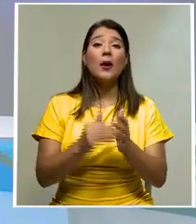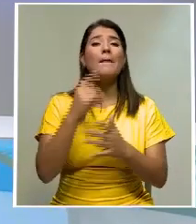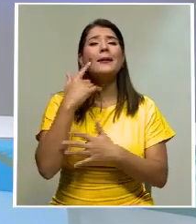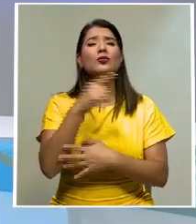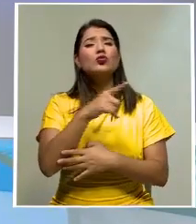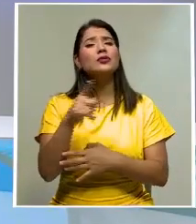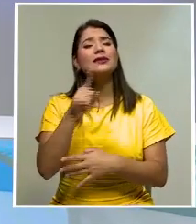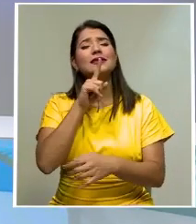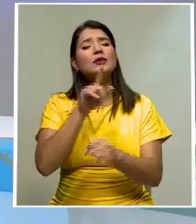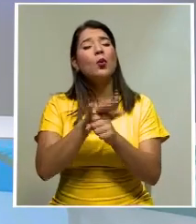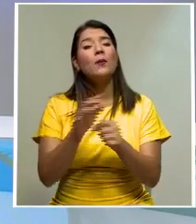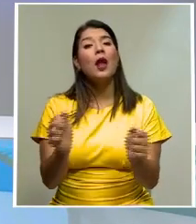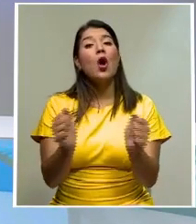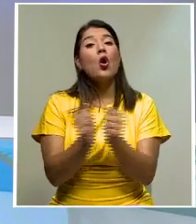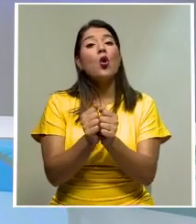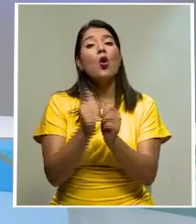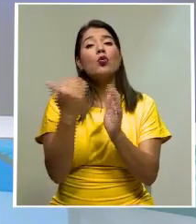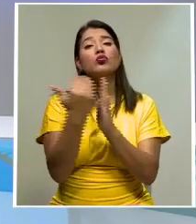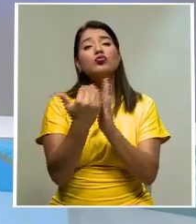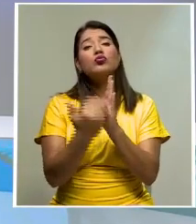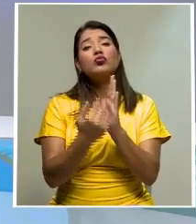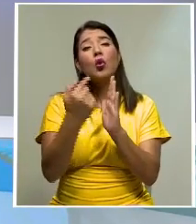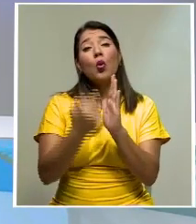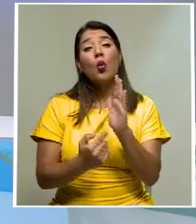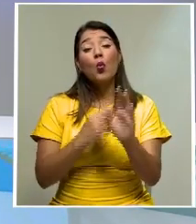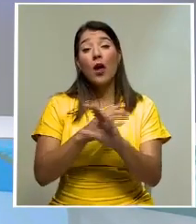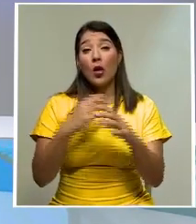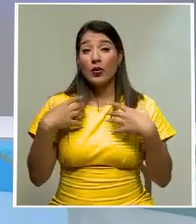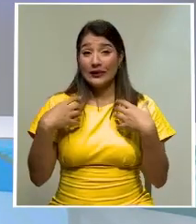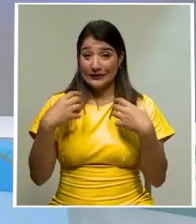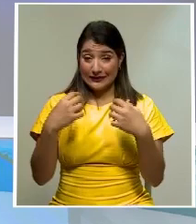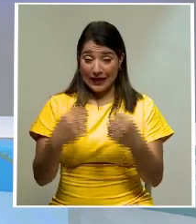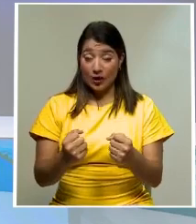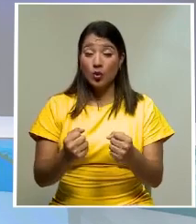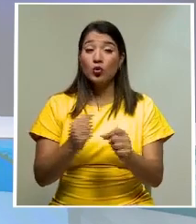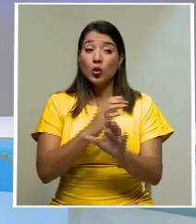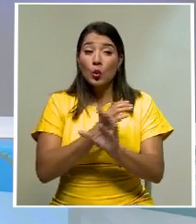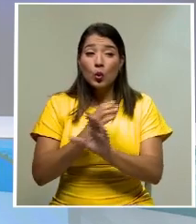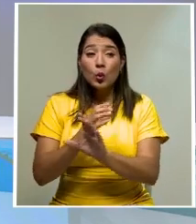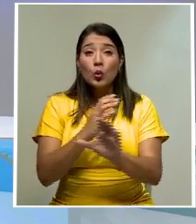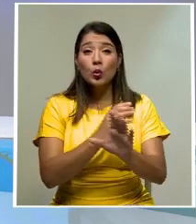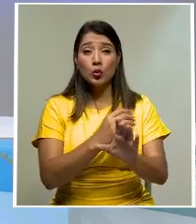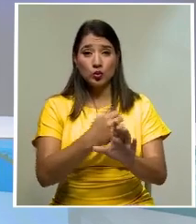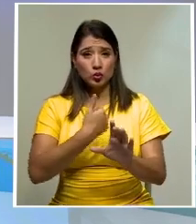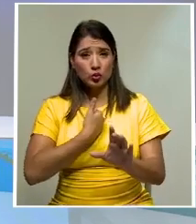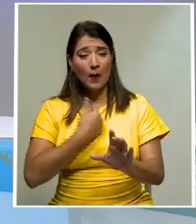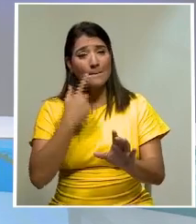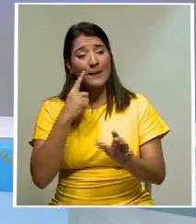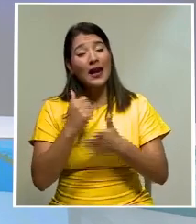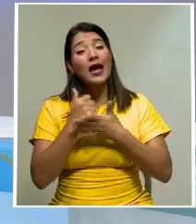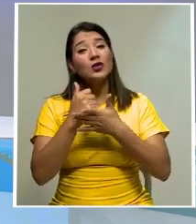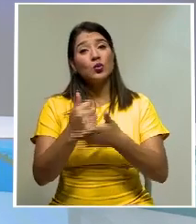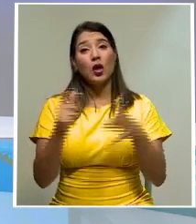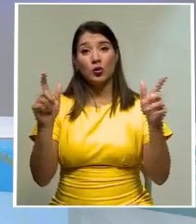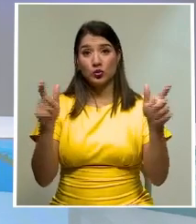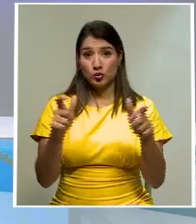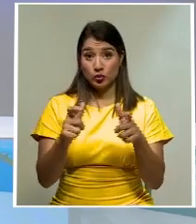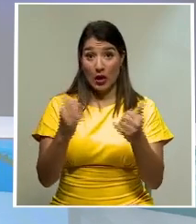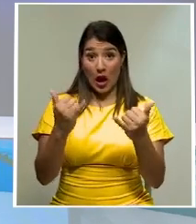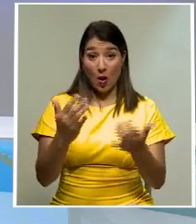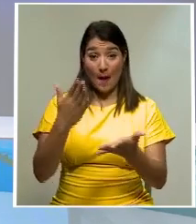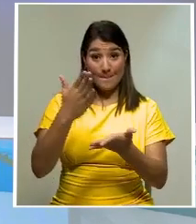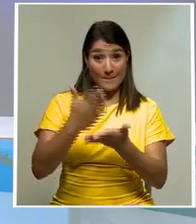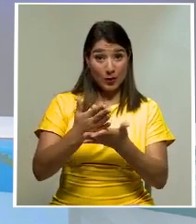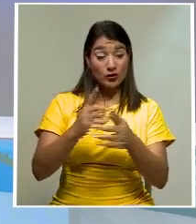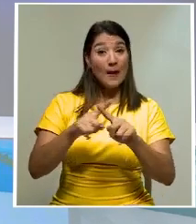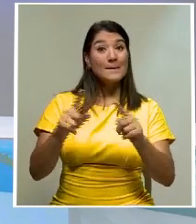cumplir con todos los protocolos sanitarios y que nos cuidemos y que entre todos ayudemos a disminuir estas preocupantes cifras. Vamos a hacer una pausa,